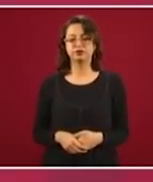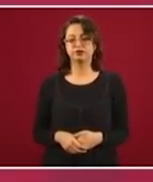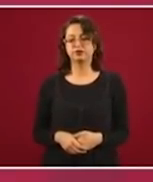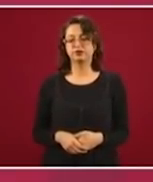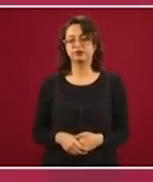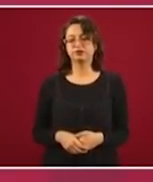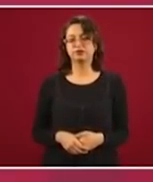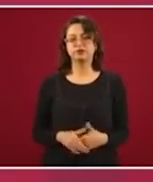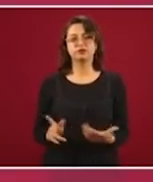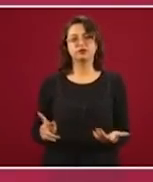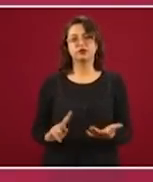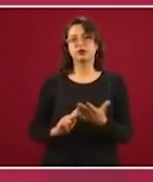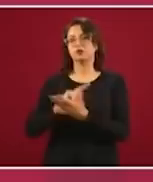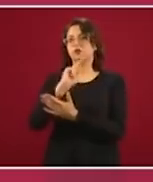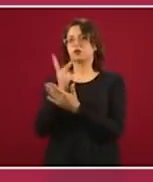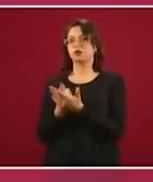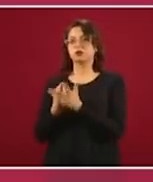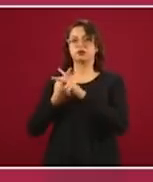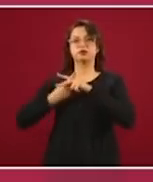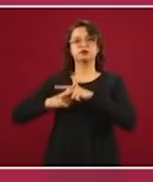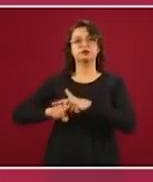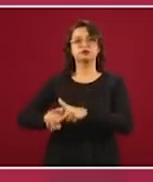hace 40 años,